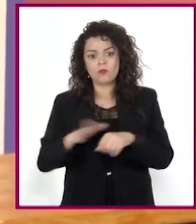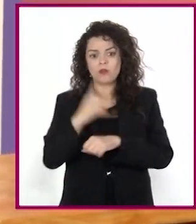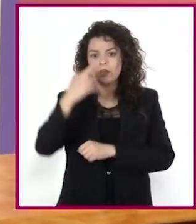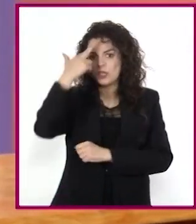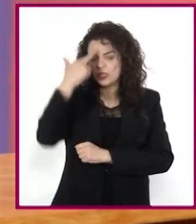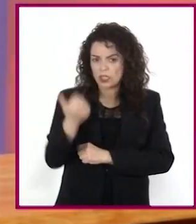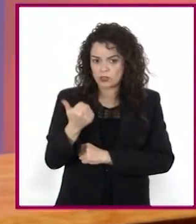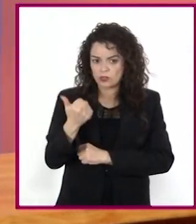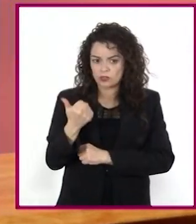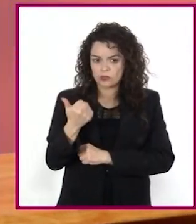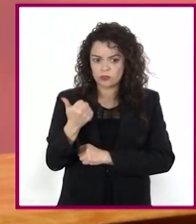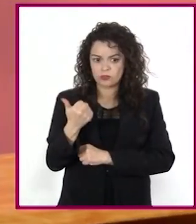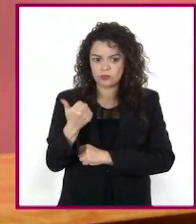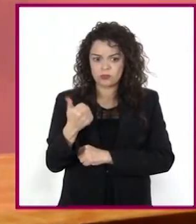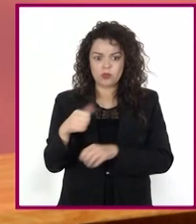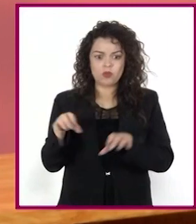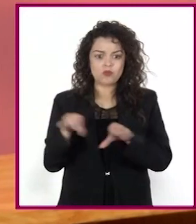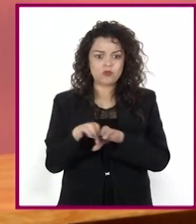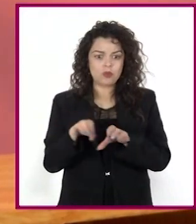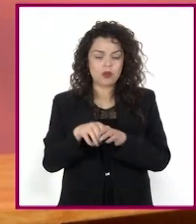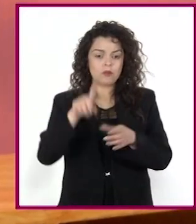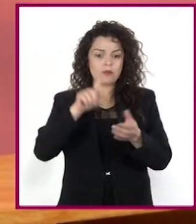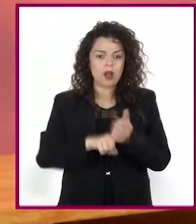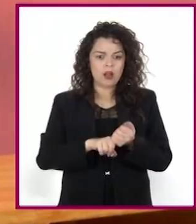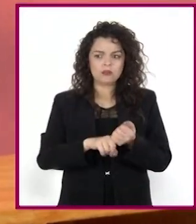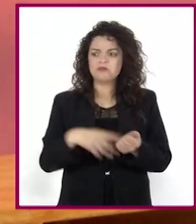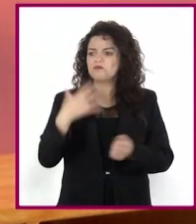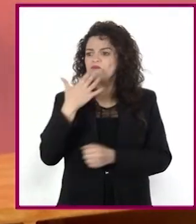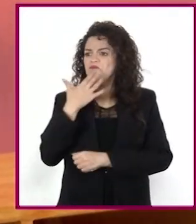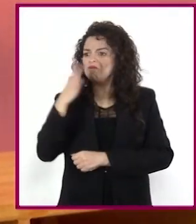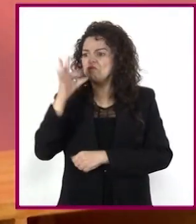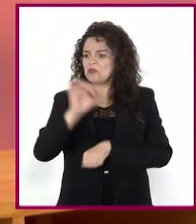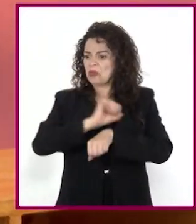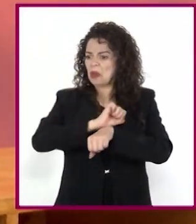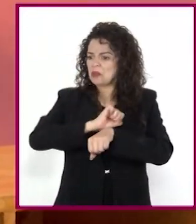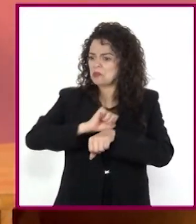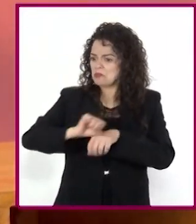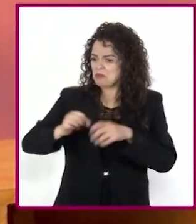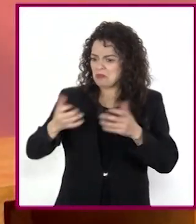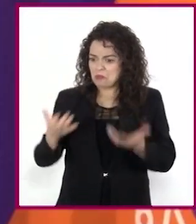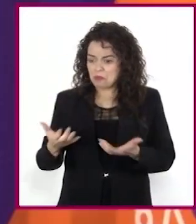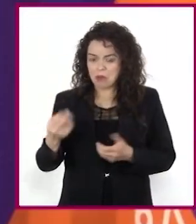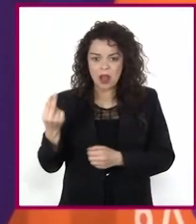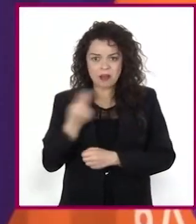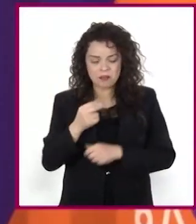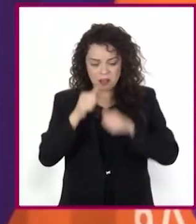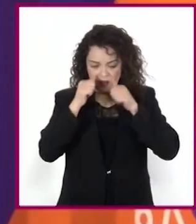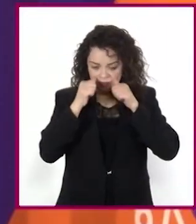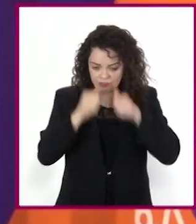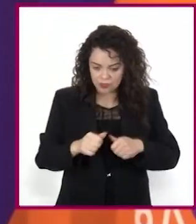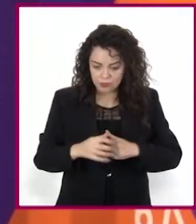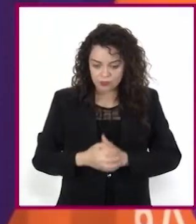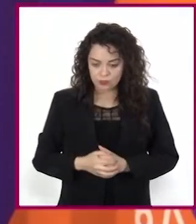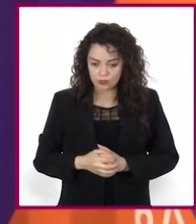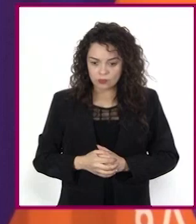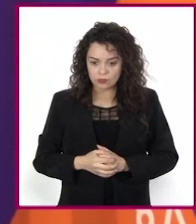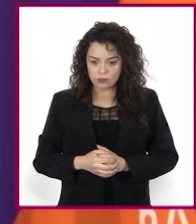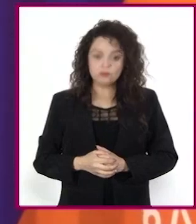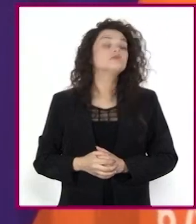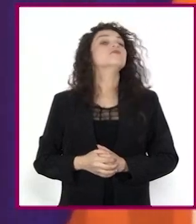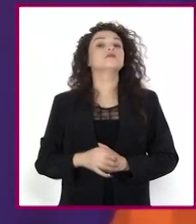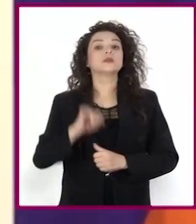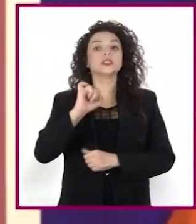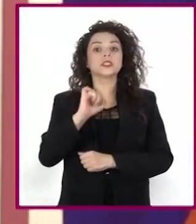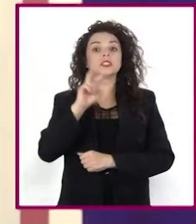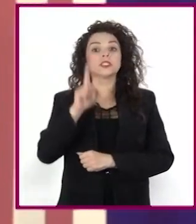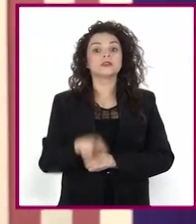si no fuera posible abordarlo con ligereza y con el detenimiento que se merece. Efectivamente, la redacción de tu